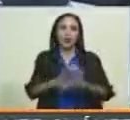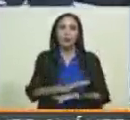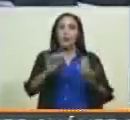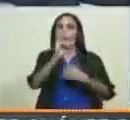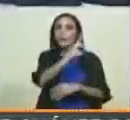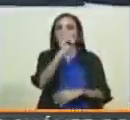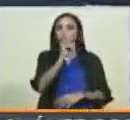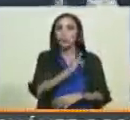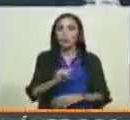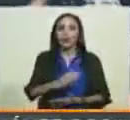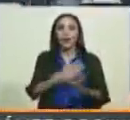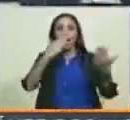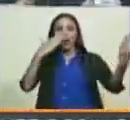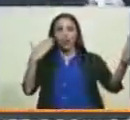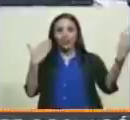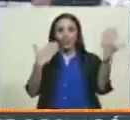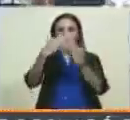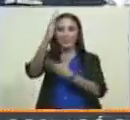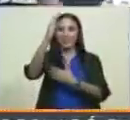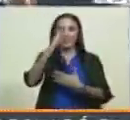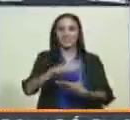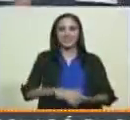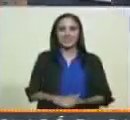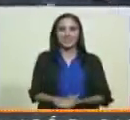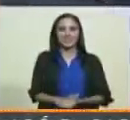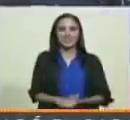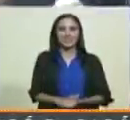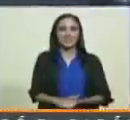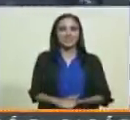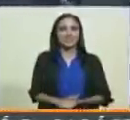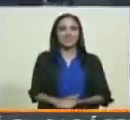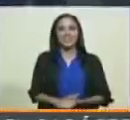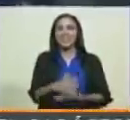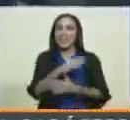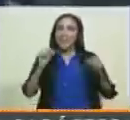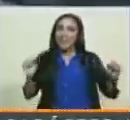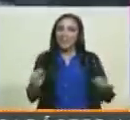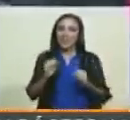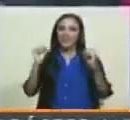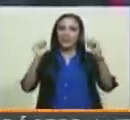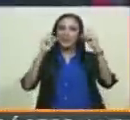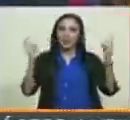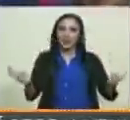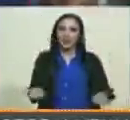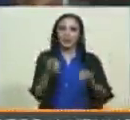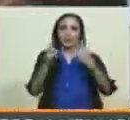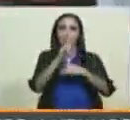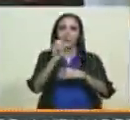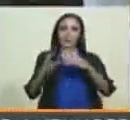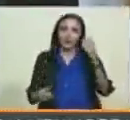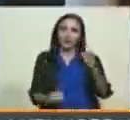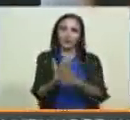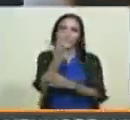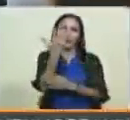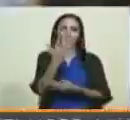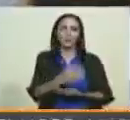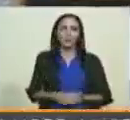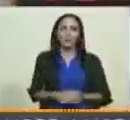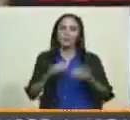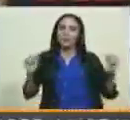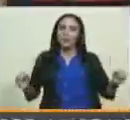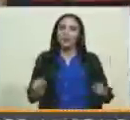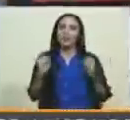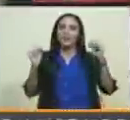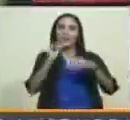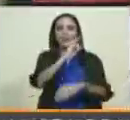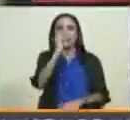Zulia. ¡Hasta la victoria siempre! ¡Que viva la victoria del 20 de mayo! ¡Que viva el